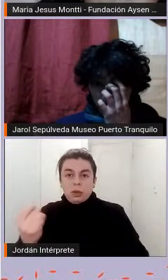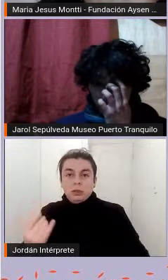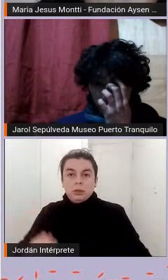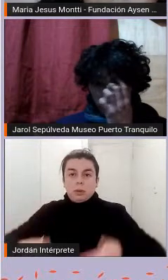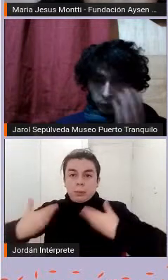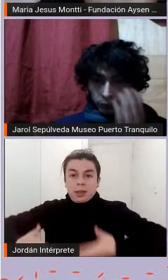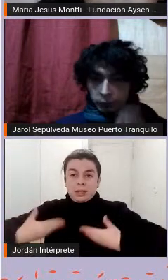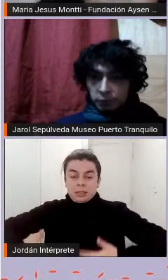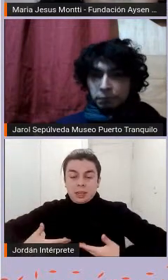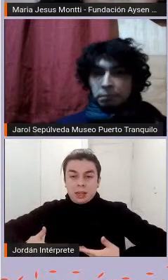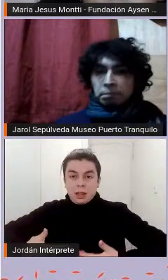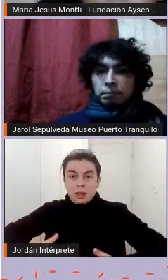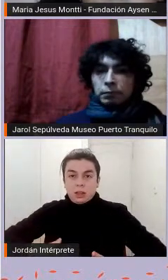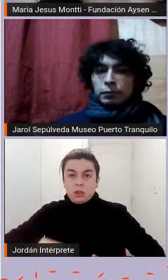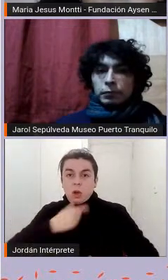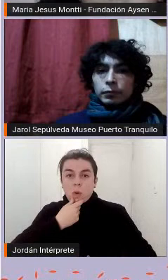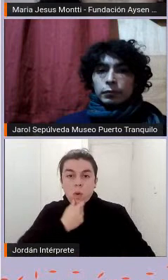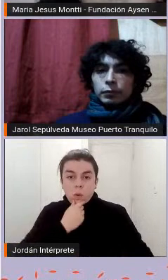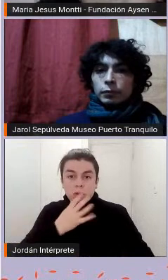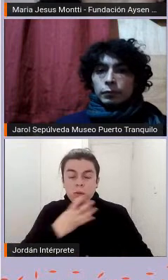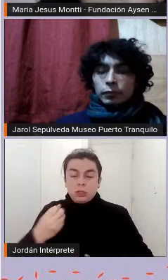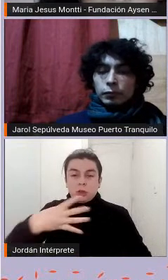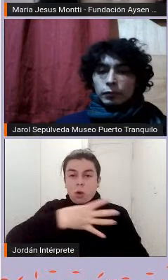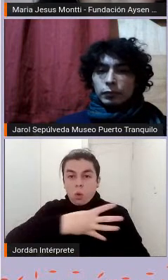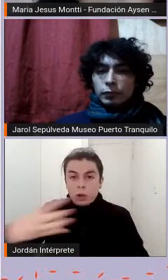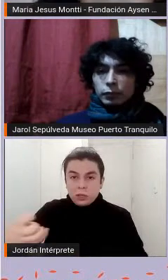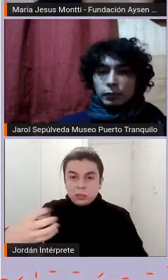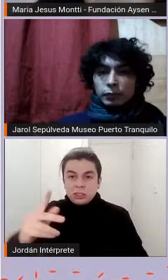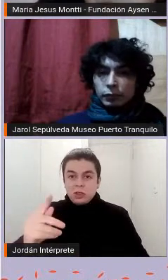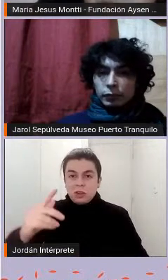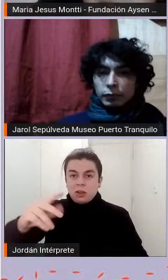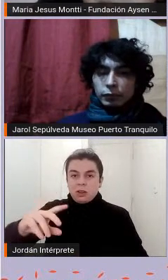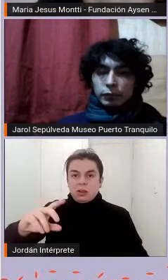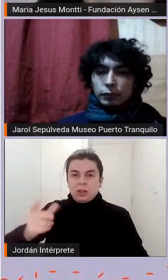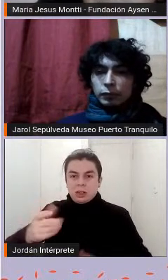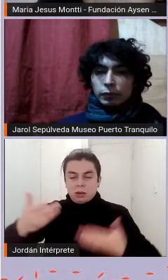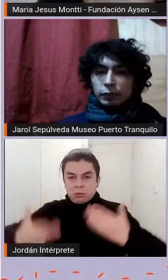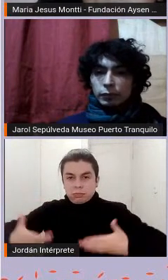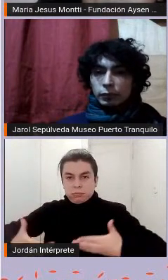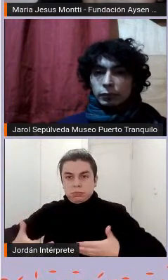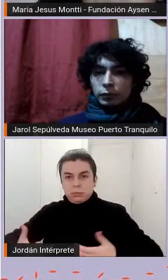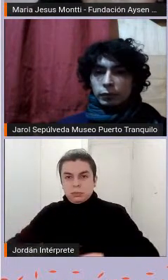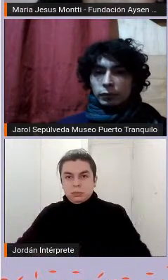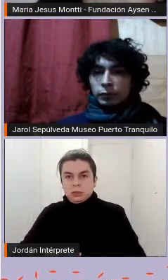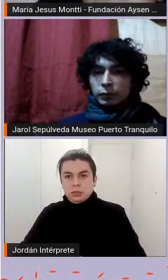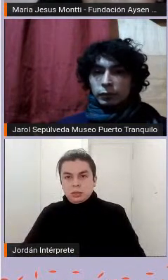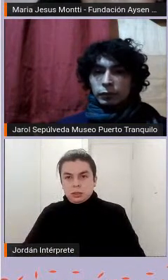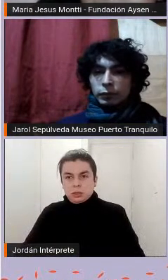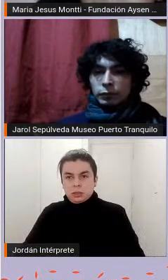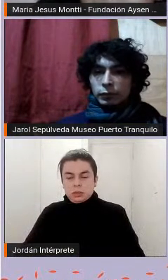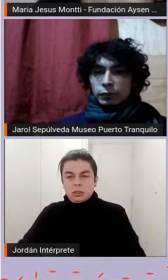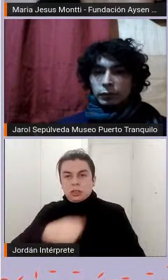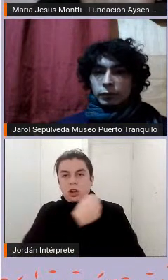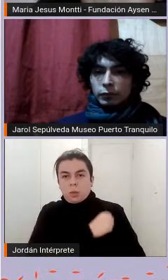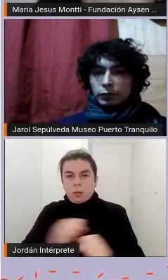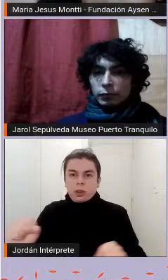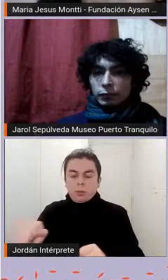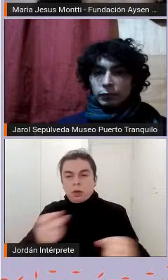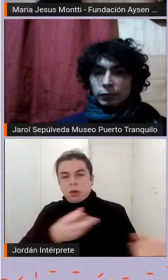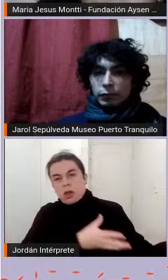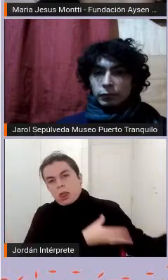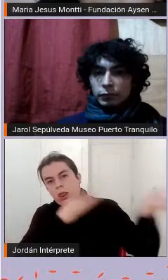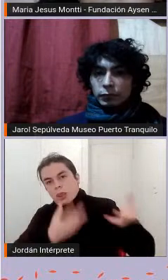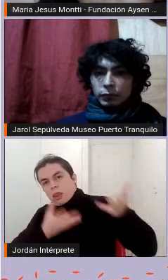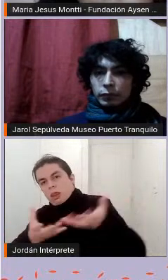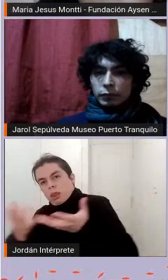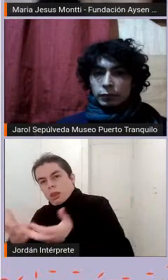400 kilos, solamente los huesos. Por lo tanto, era inviable volverse caminando cruzando el Istmo de Ofqui, que son alrededor de 5